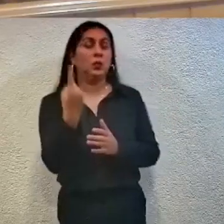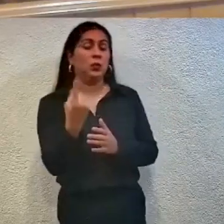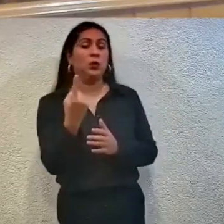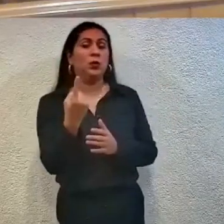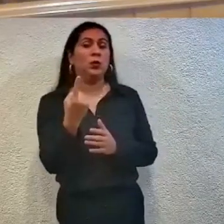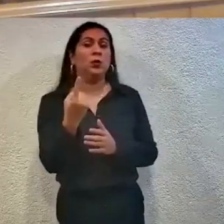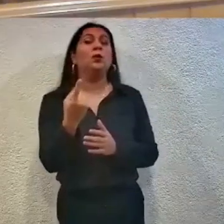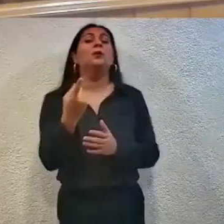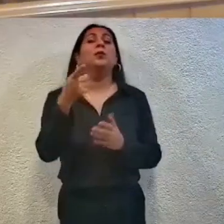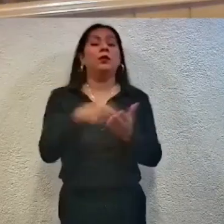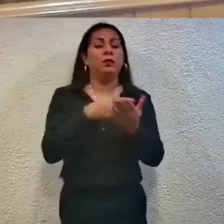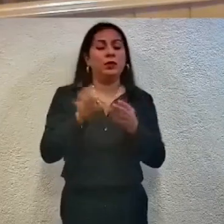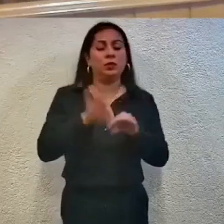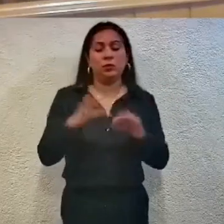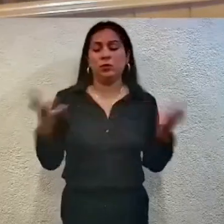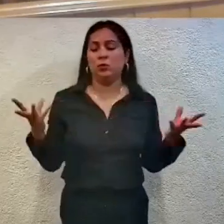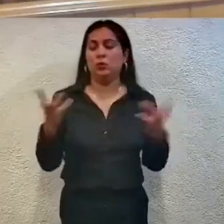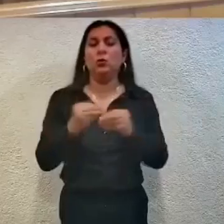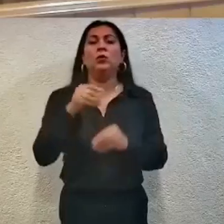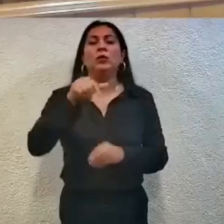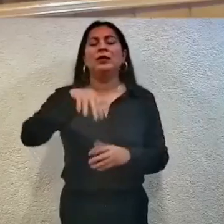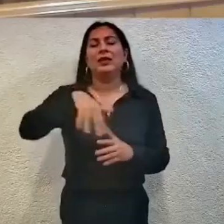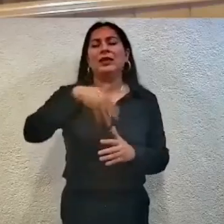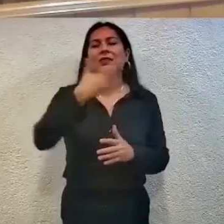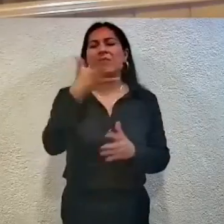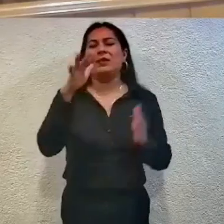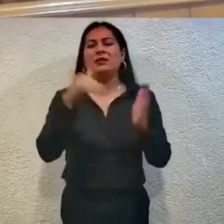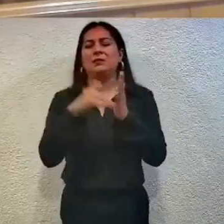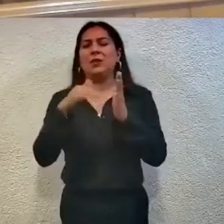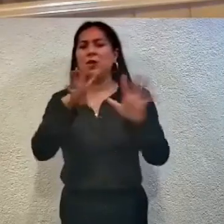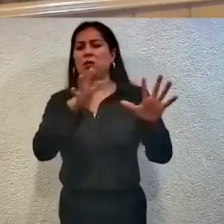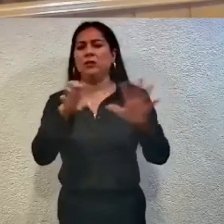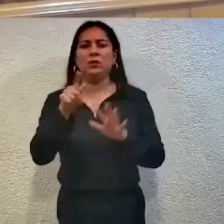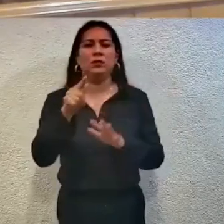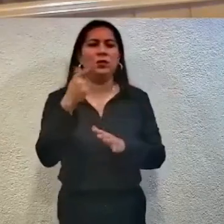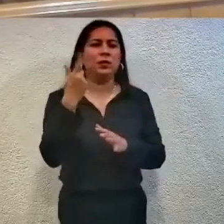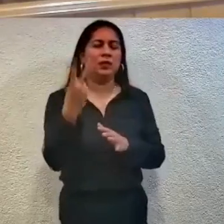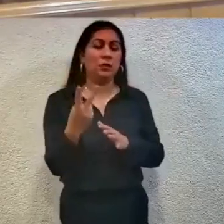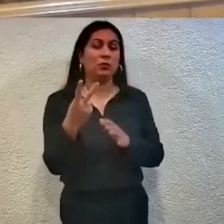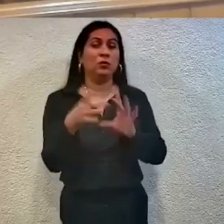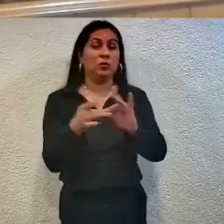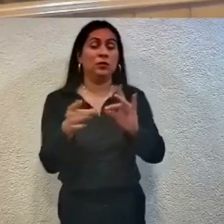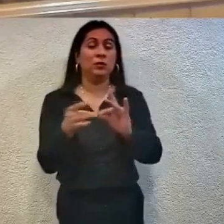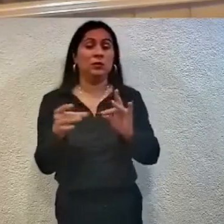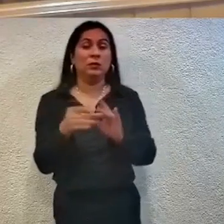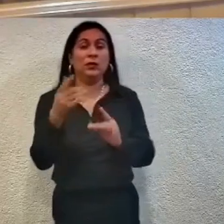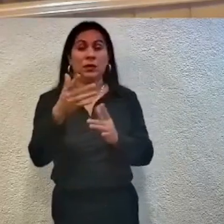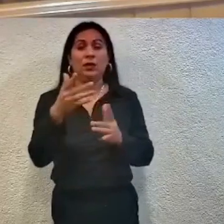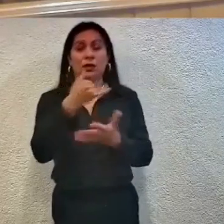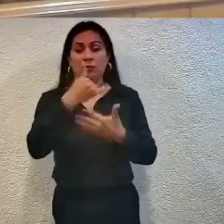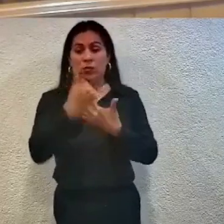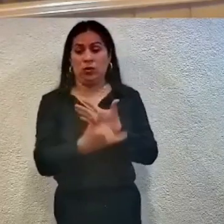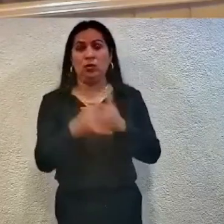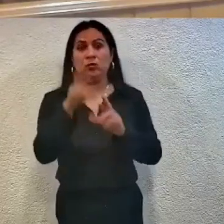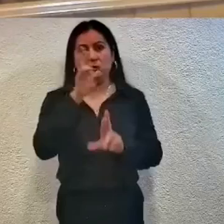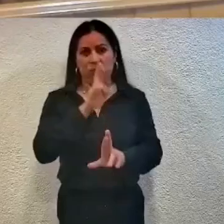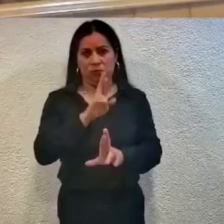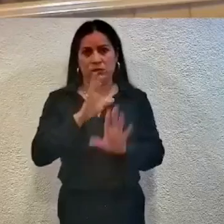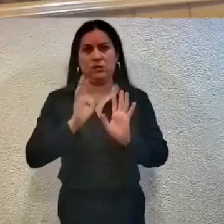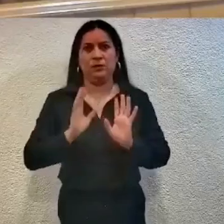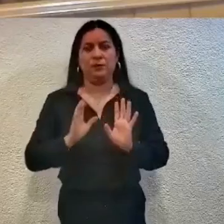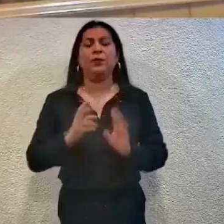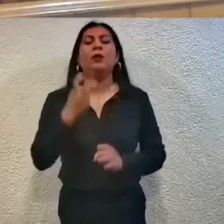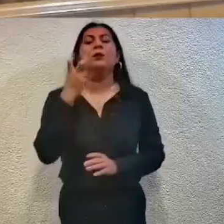mientras que la votación total quedaría con 10.972, lo que se explica en el cuerpo del presente proyecto de resolución.